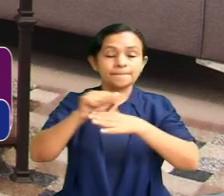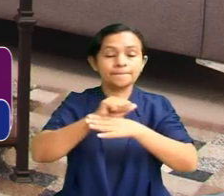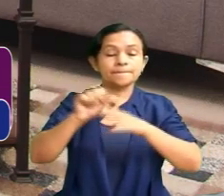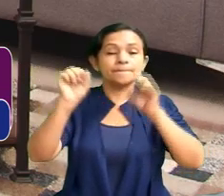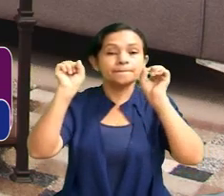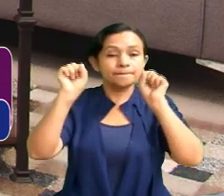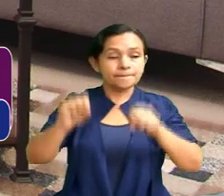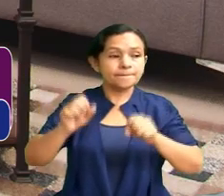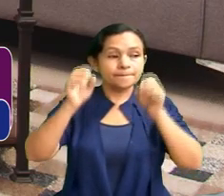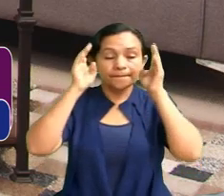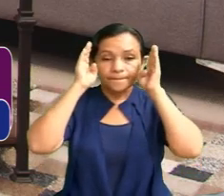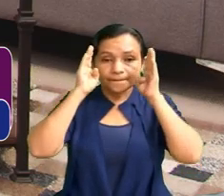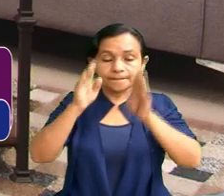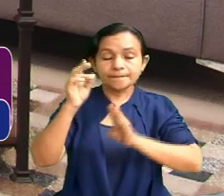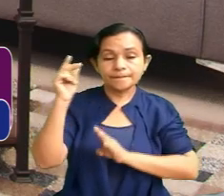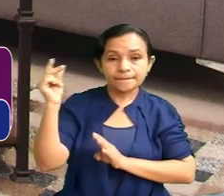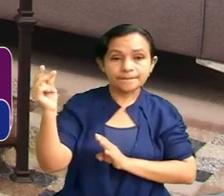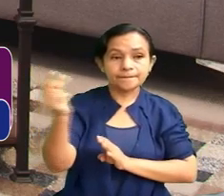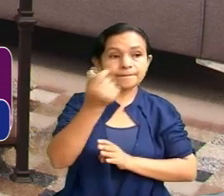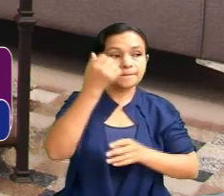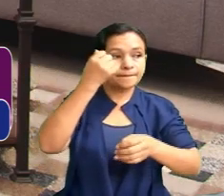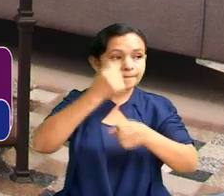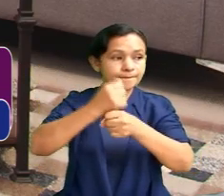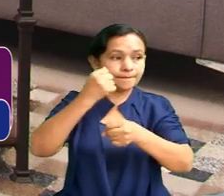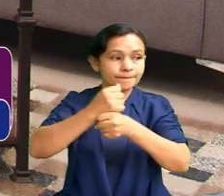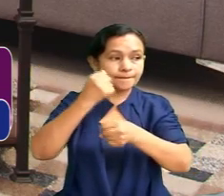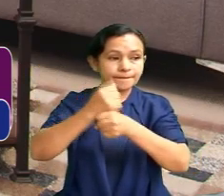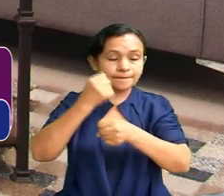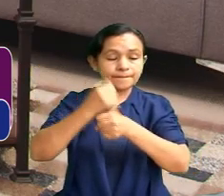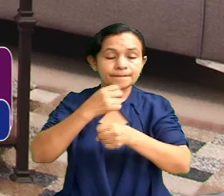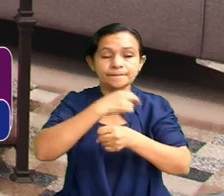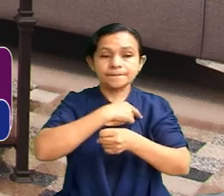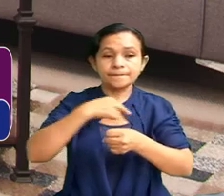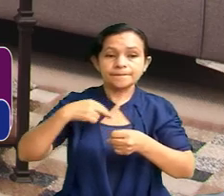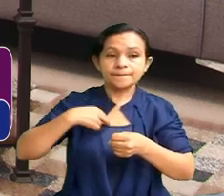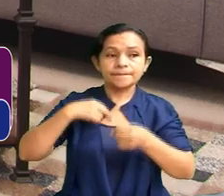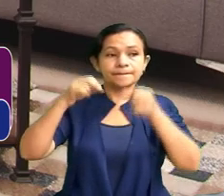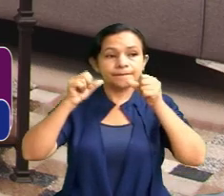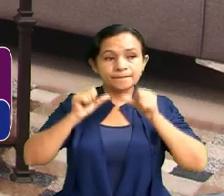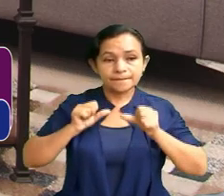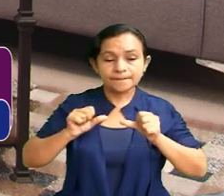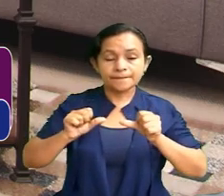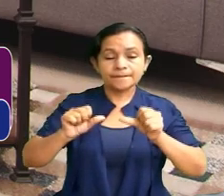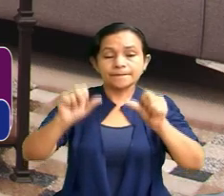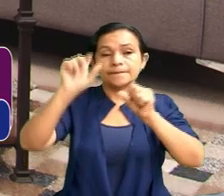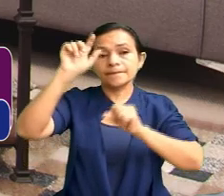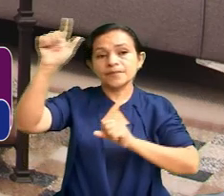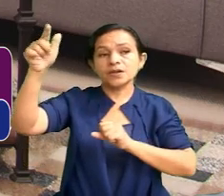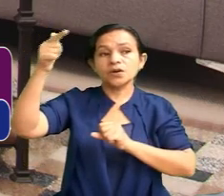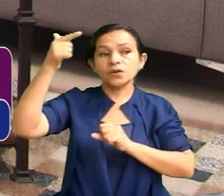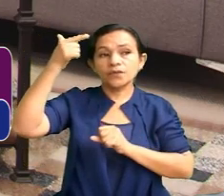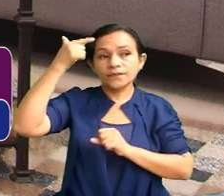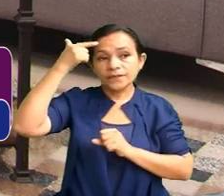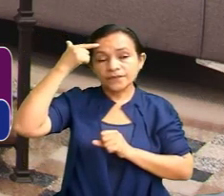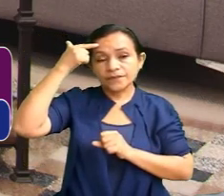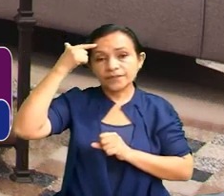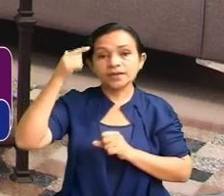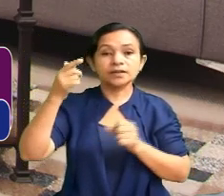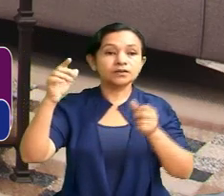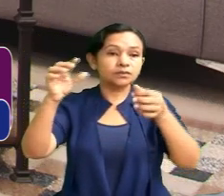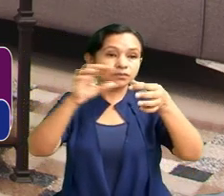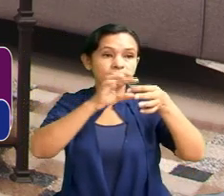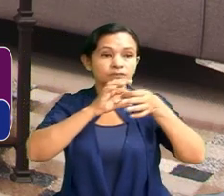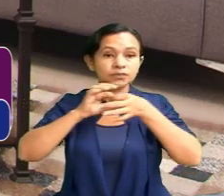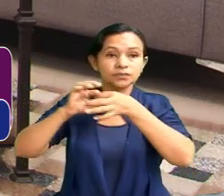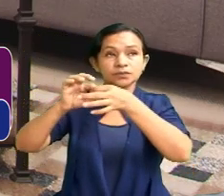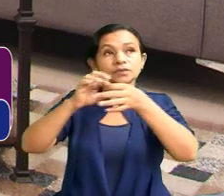atender la emergencia entonces es un trabajo que se realiza de manera permanente pues nuestro gobierno de reconciliación y unidad nacional